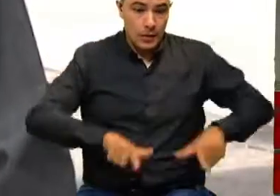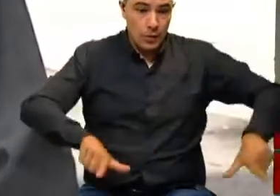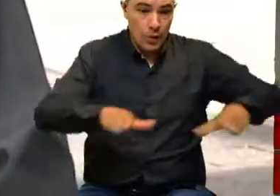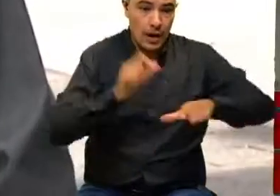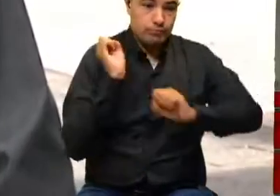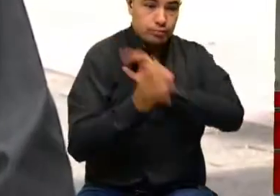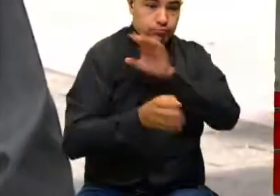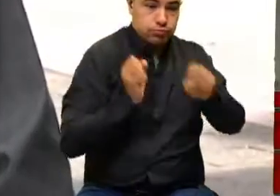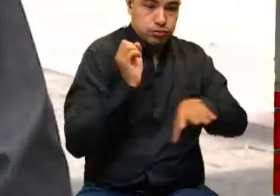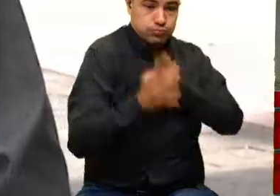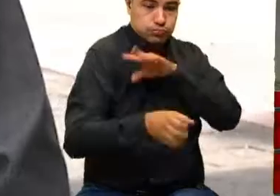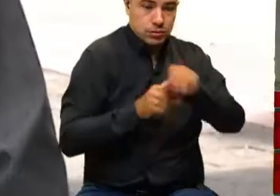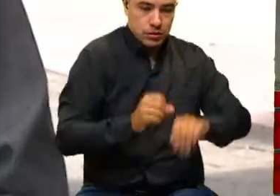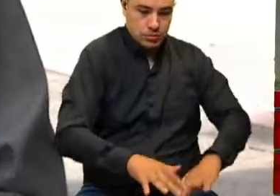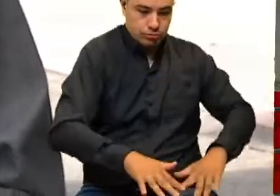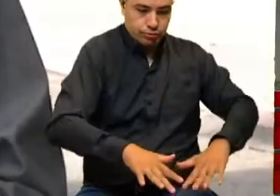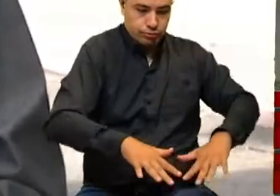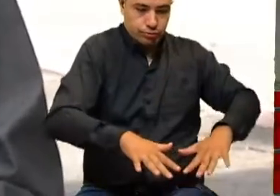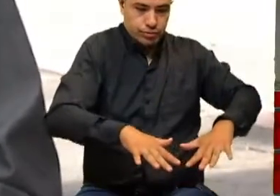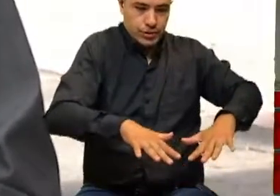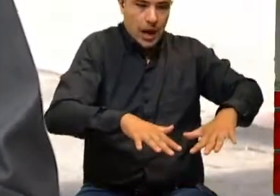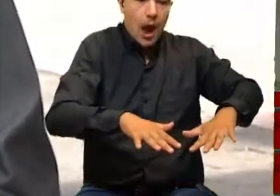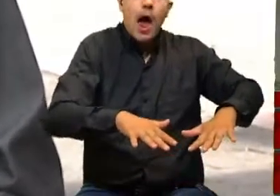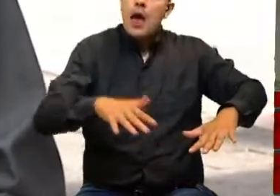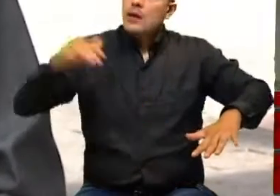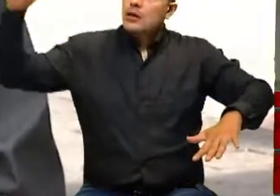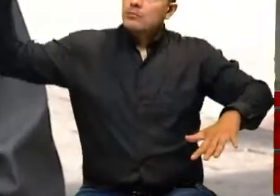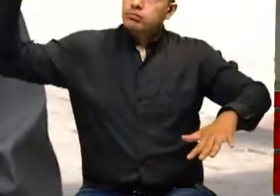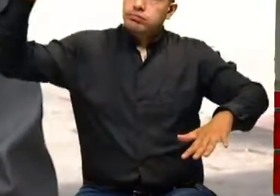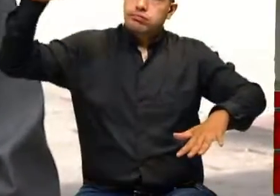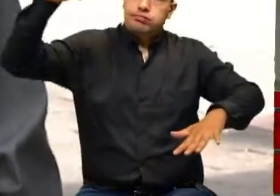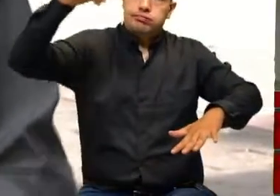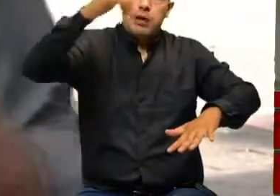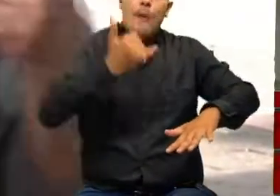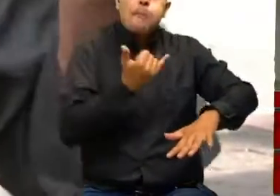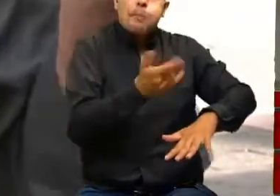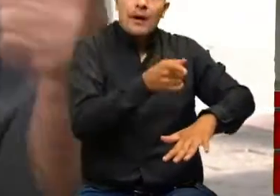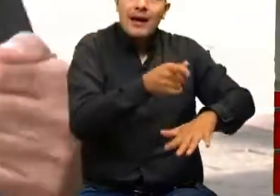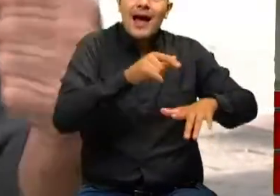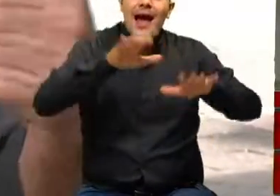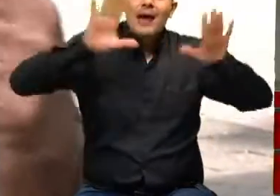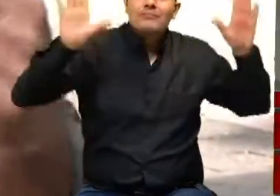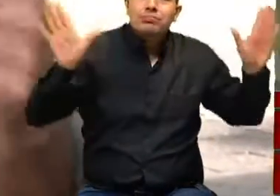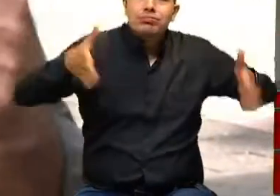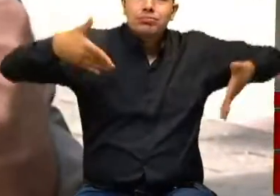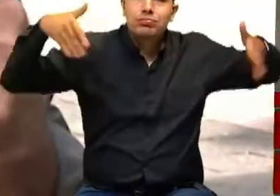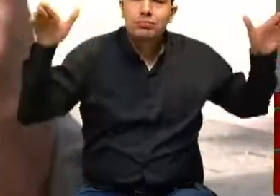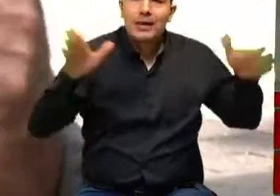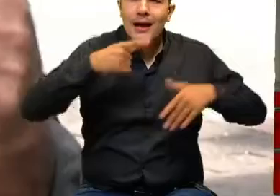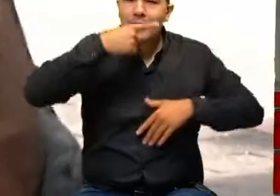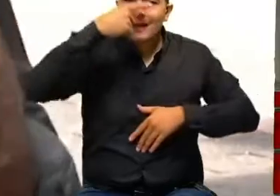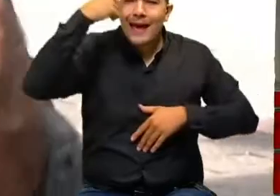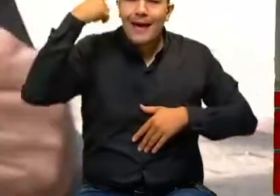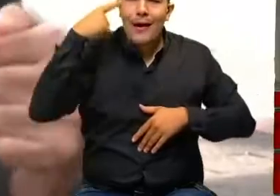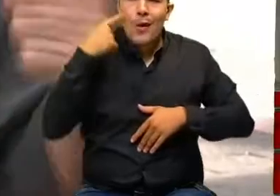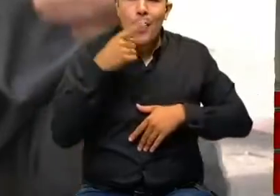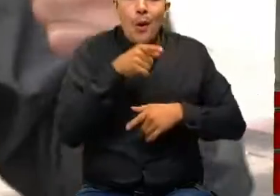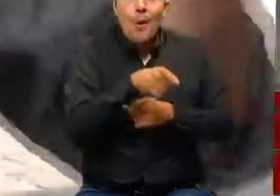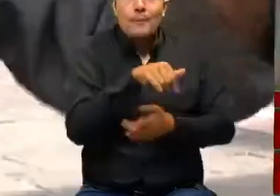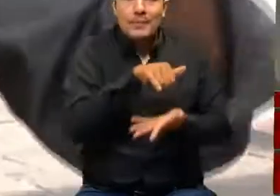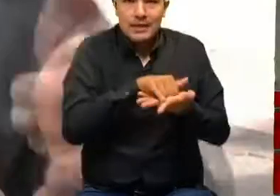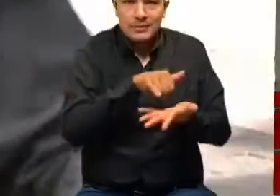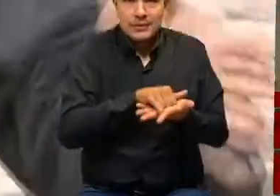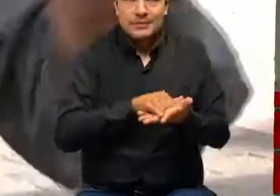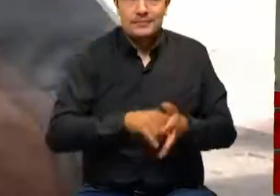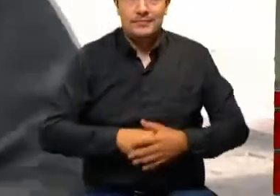aeropuerto internacional de Bucaramanga. Y tercero, porque incumple una norma que dice que cualquier relleno sanitario en Colombia debe estar a más de